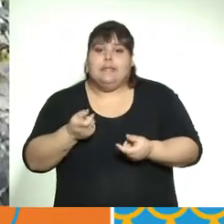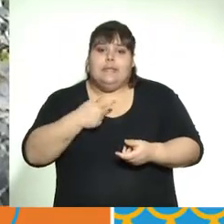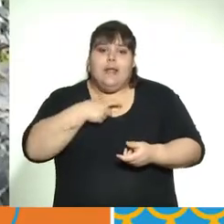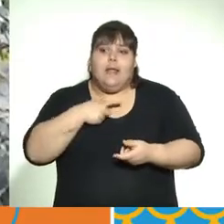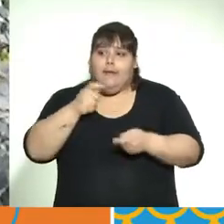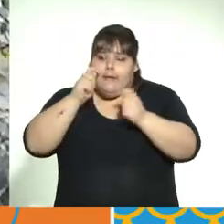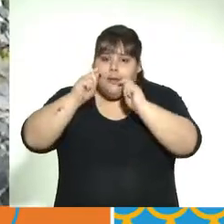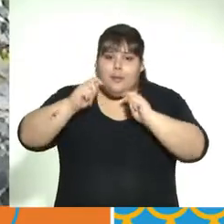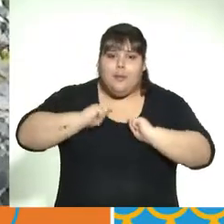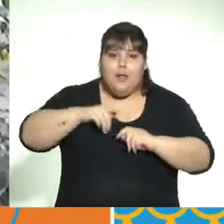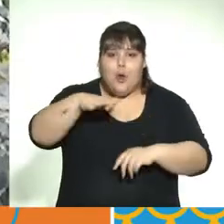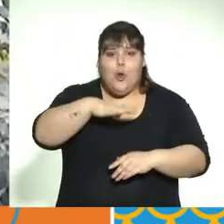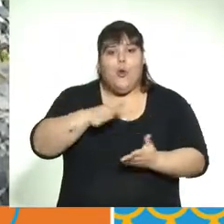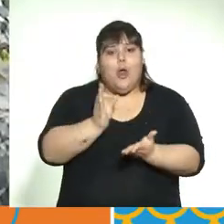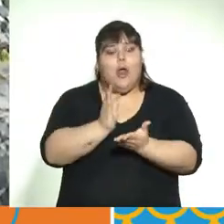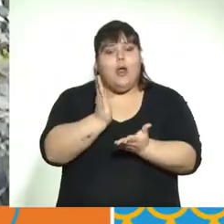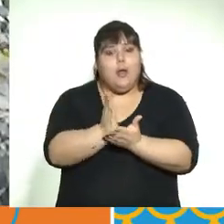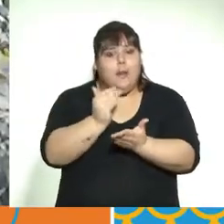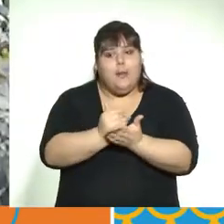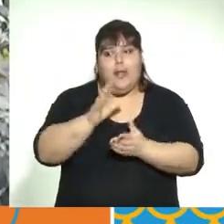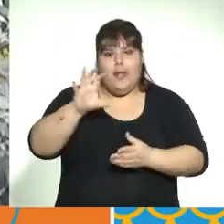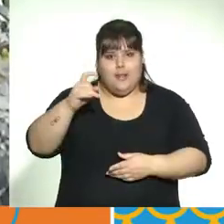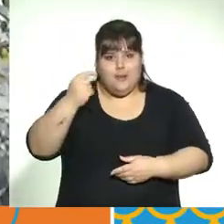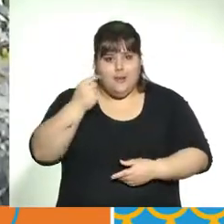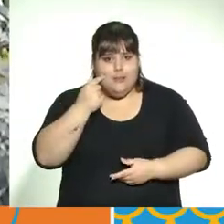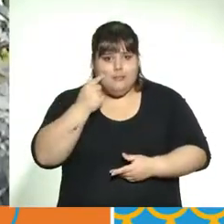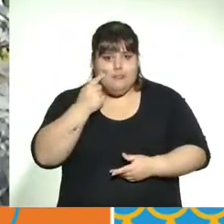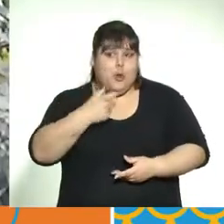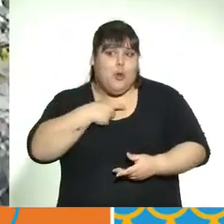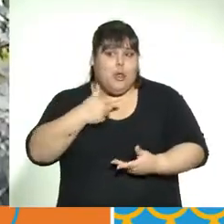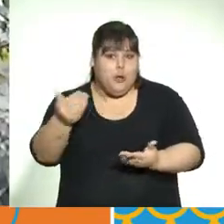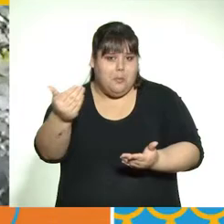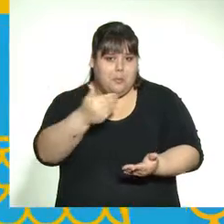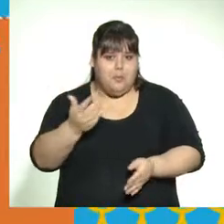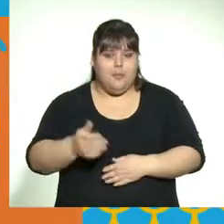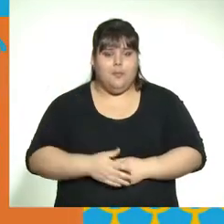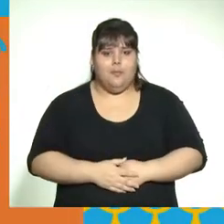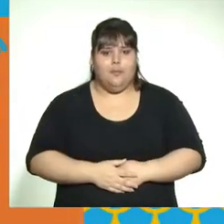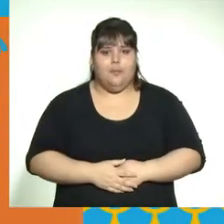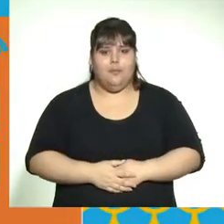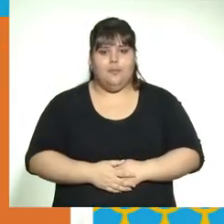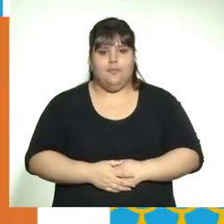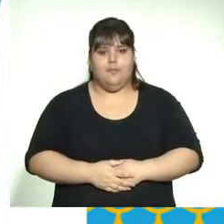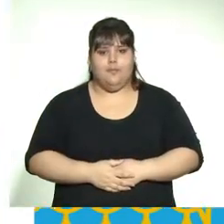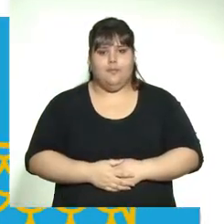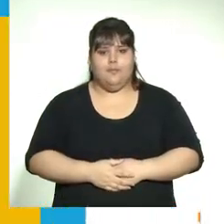a visitarnos en La Picada, Entre Ríos, cuando gusten.